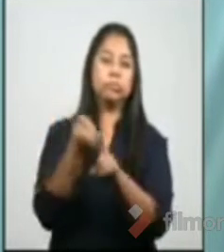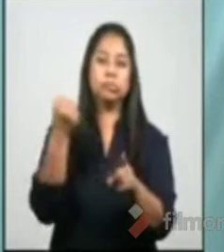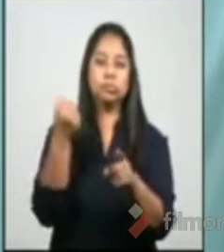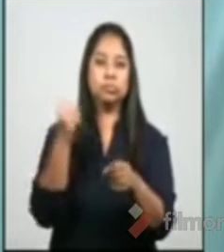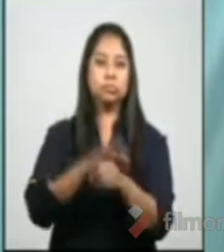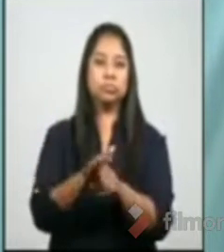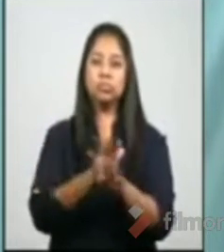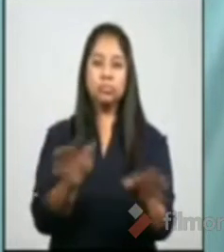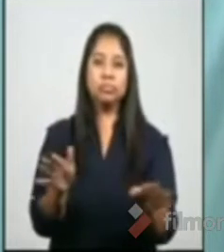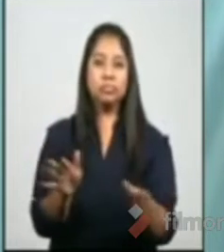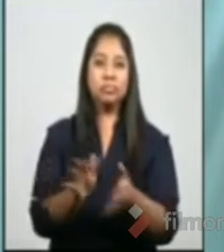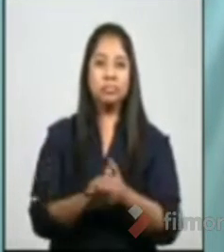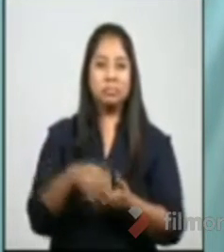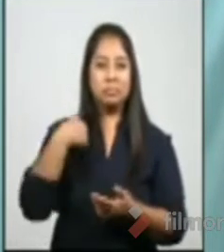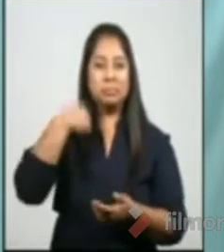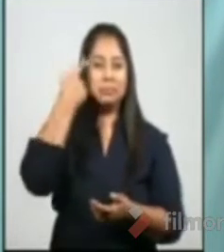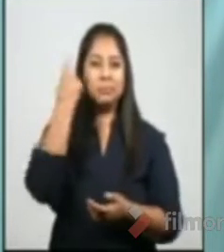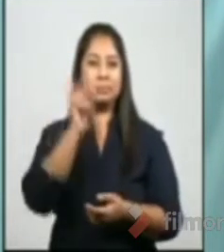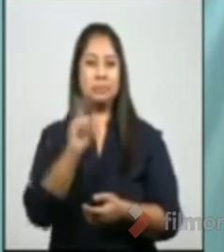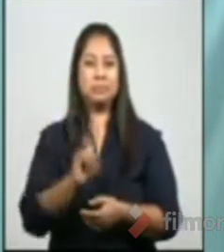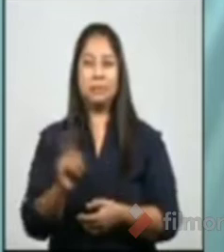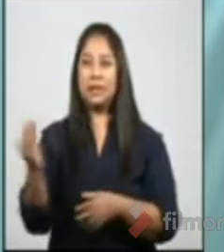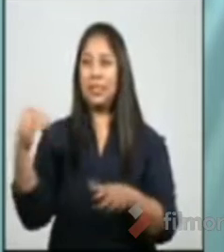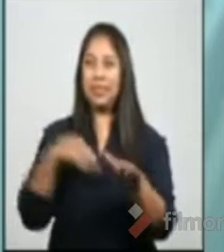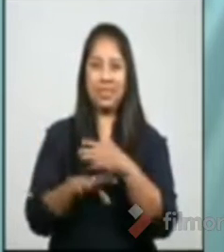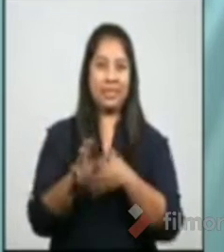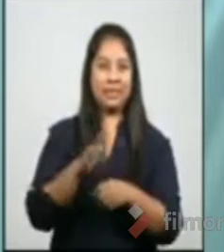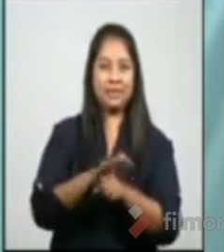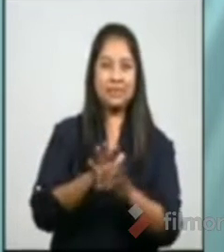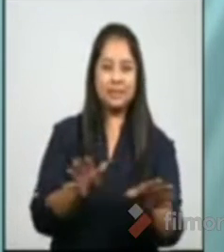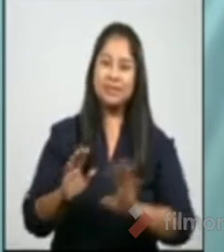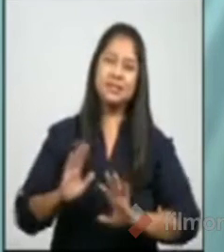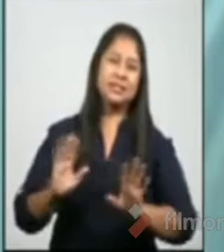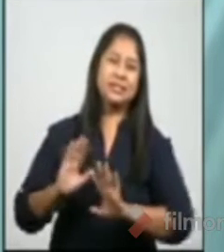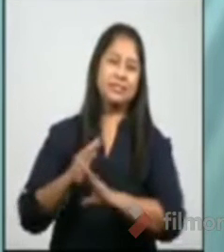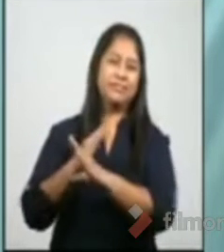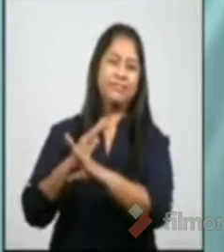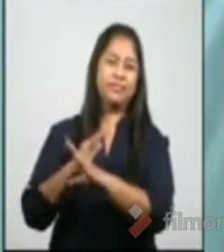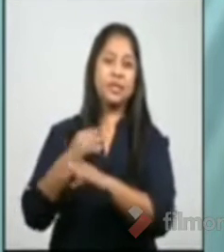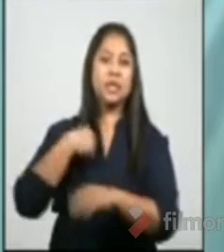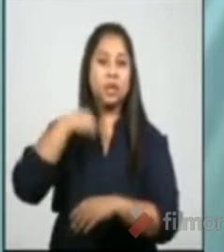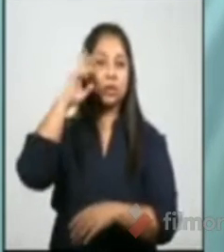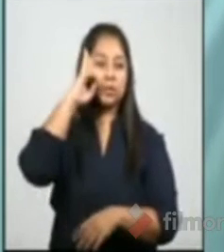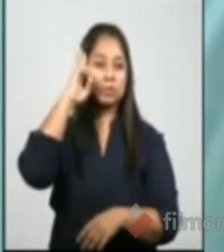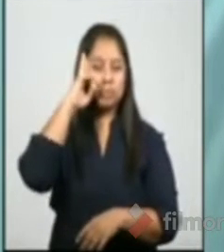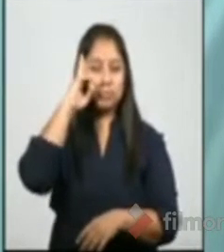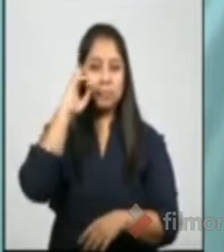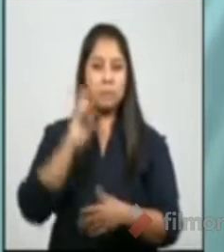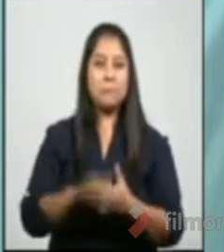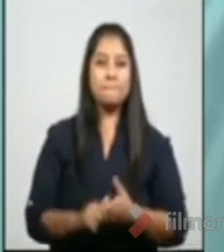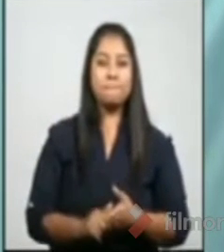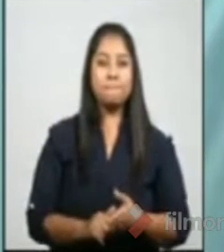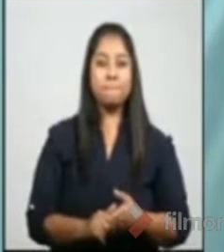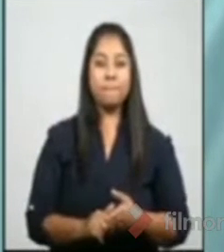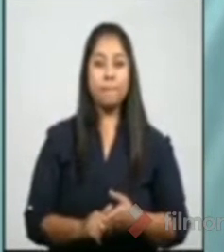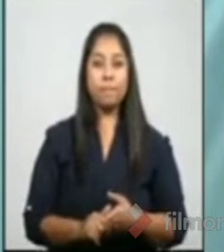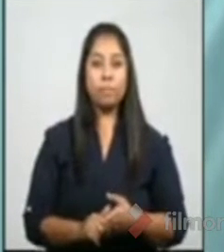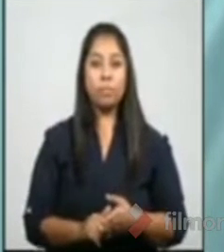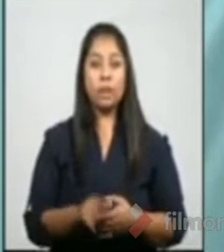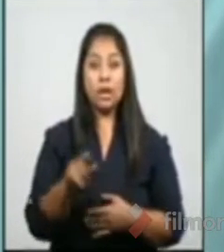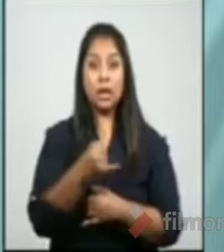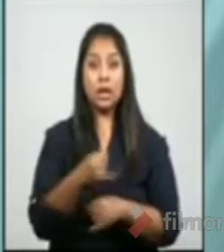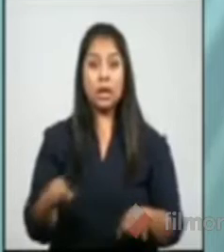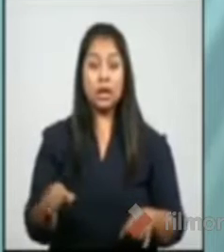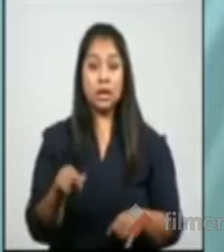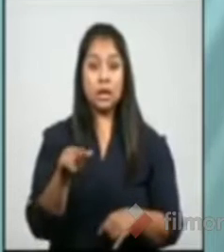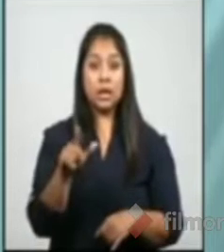siquiera estábamos deseando que nos entrara. Me recuerdo muy bien que el ingeniero